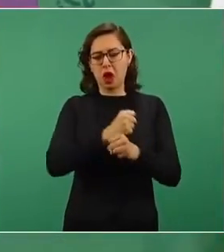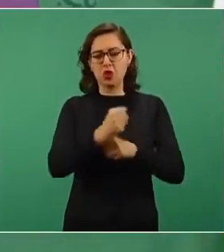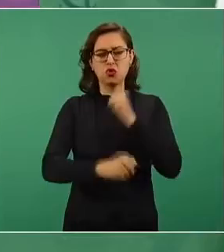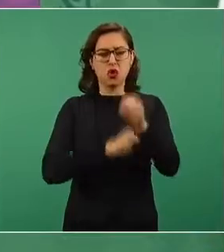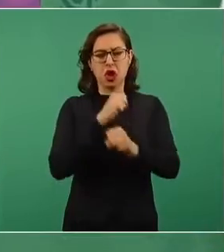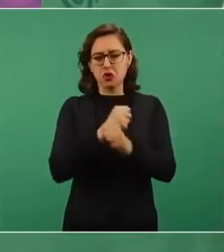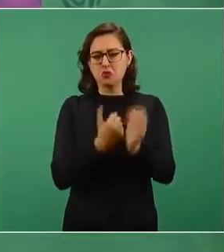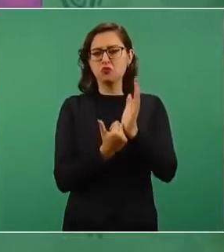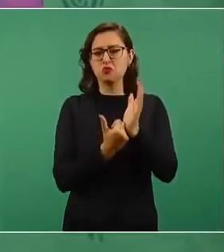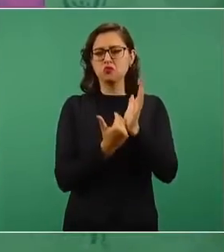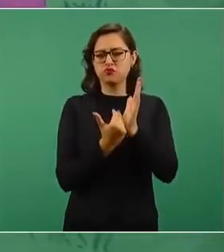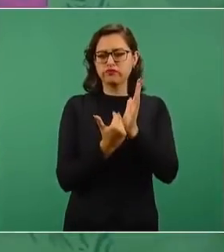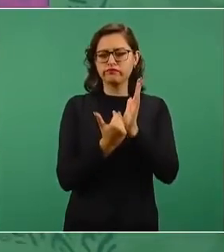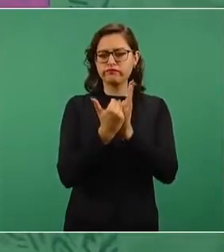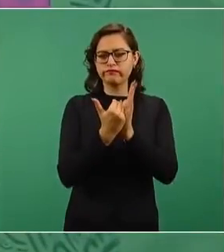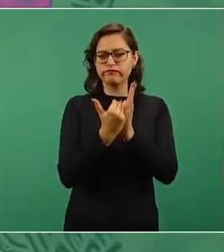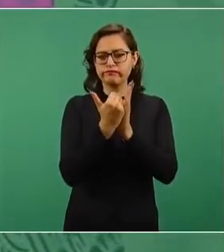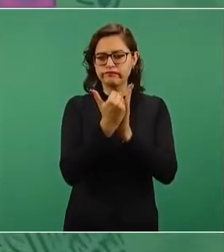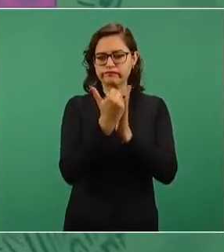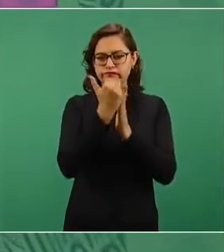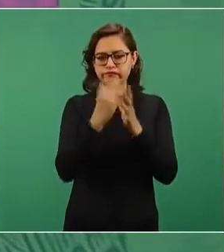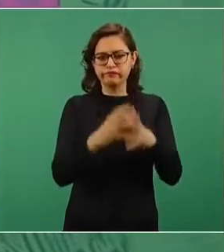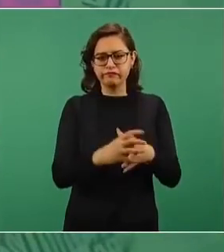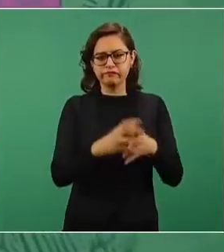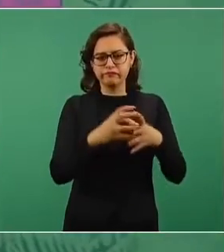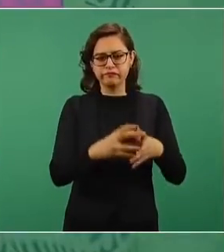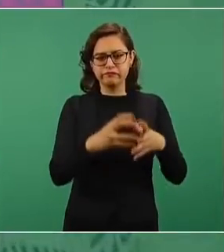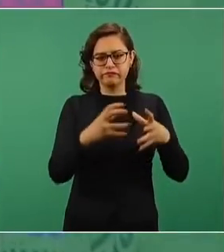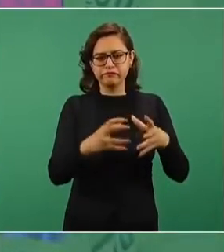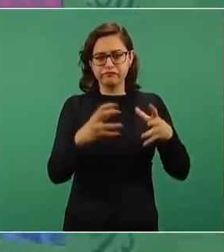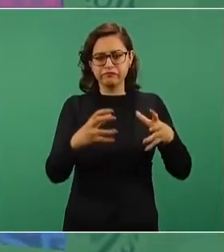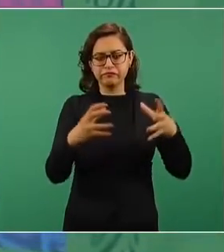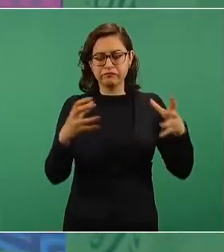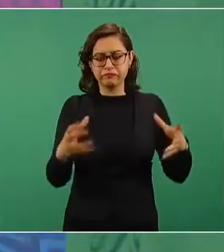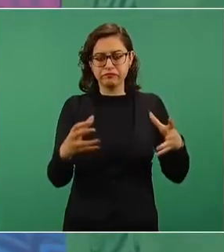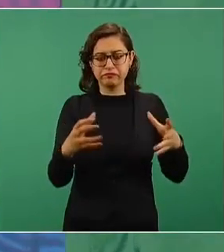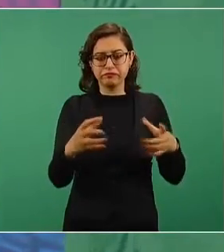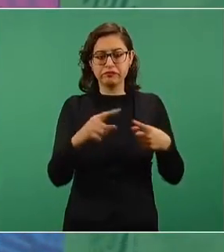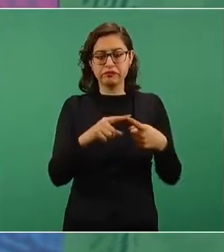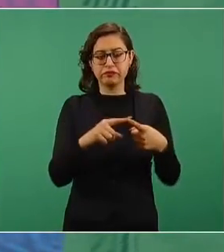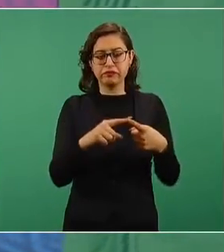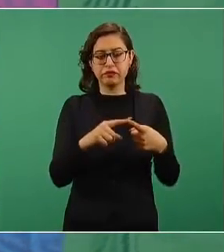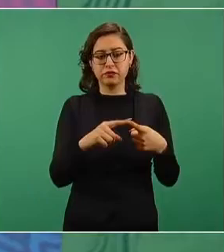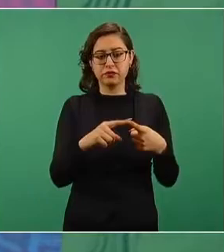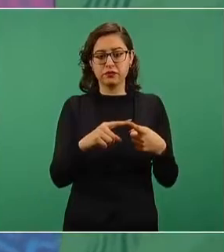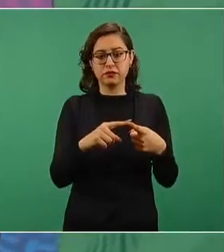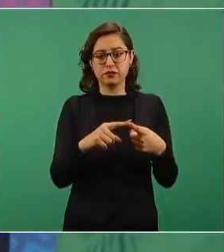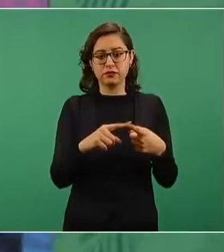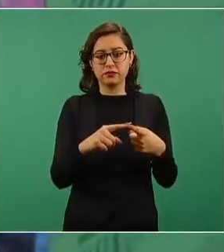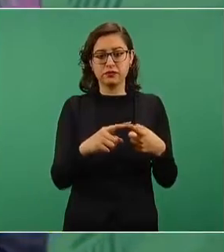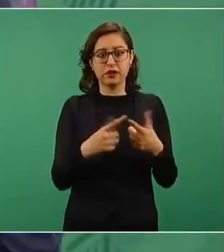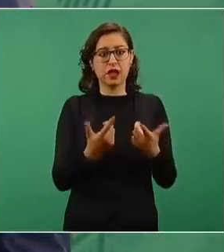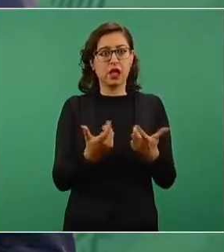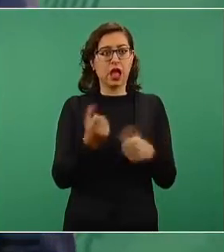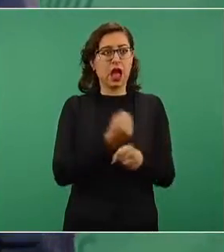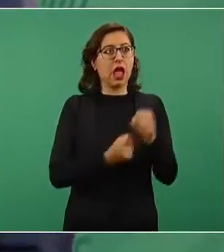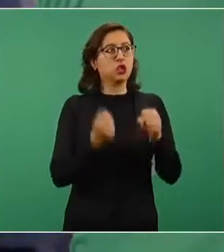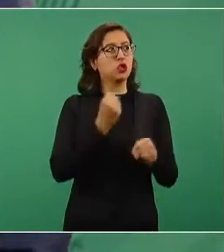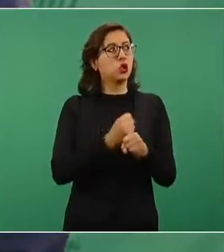llegaron a tener una tasa de crecimiento en